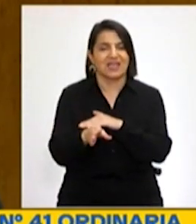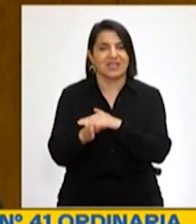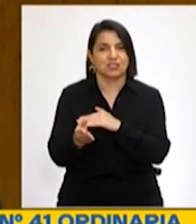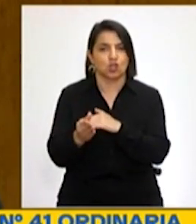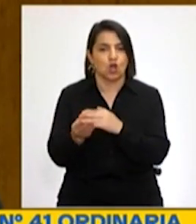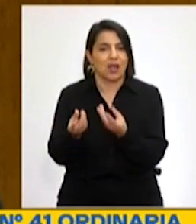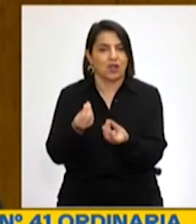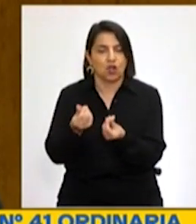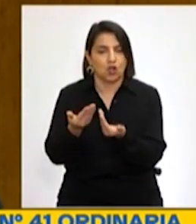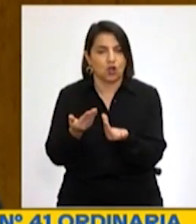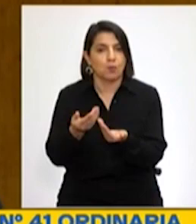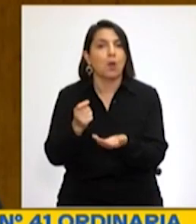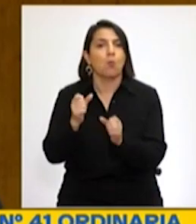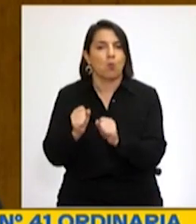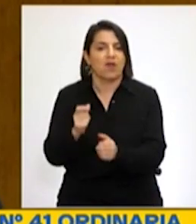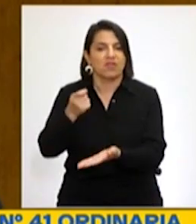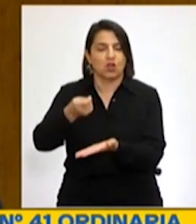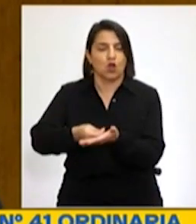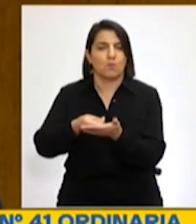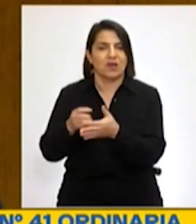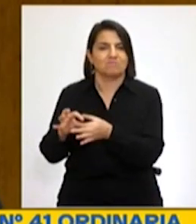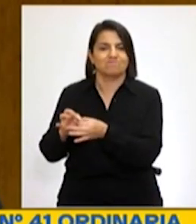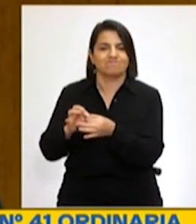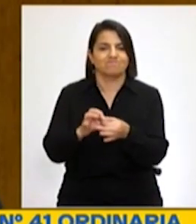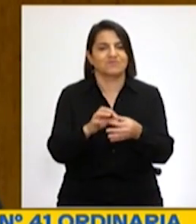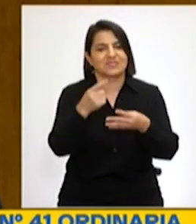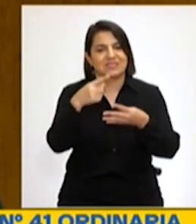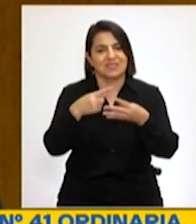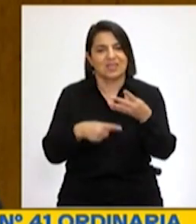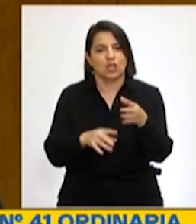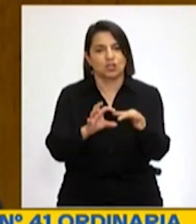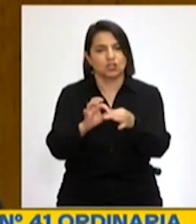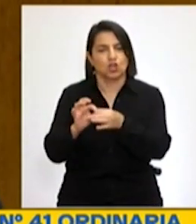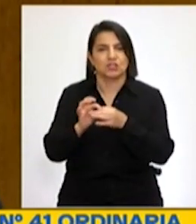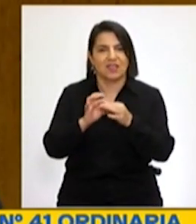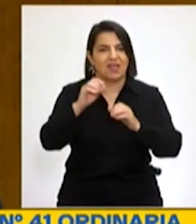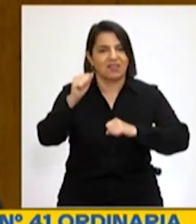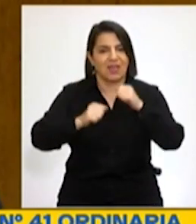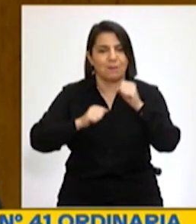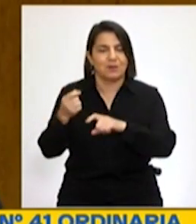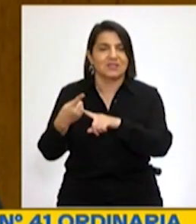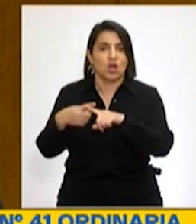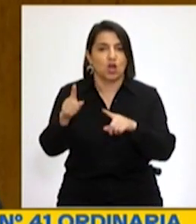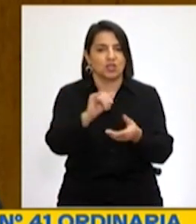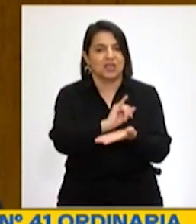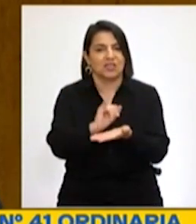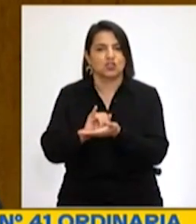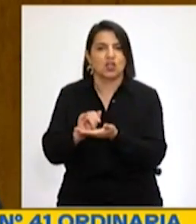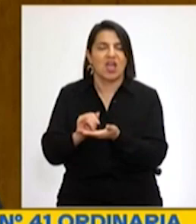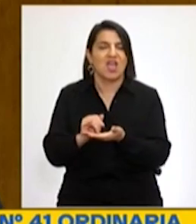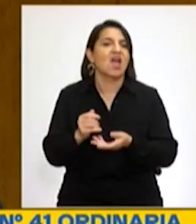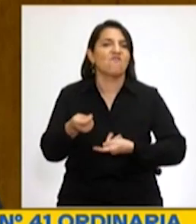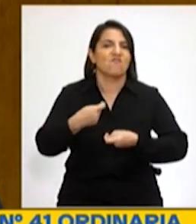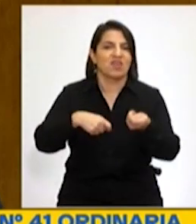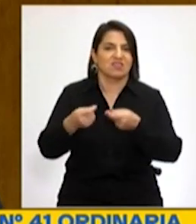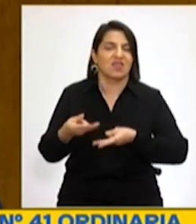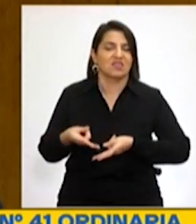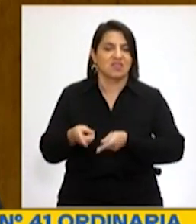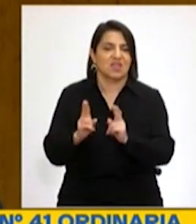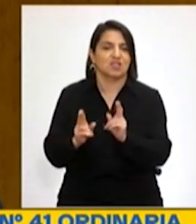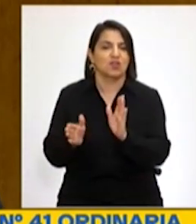económicas probablemente se iban a generar una serie de sociedades de empresa y otras entidades ventas de derechos que evidentemente